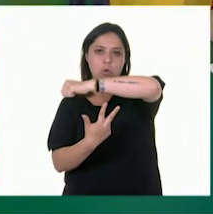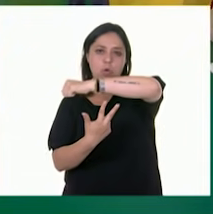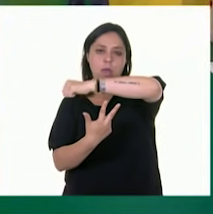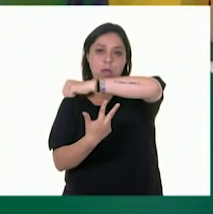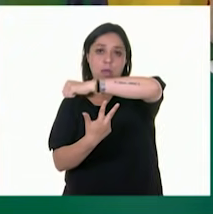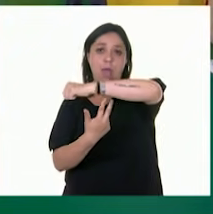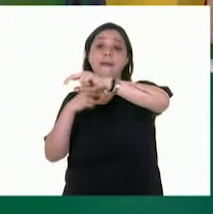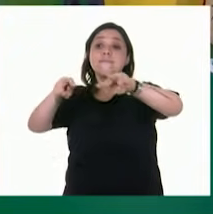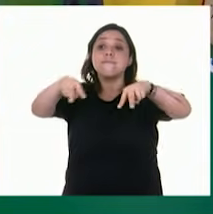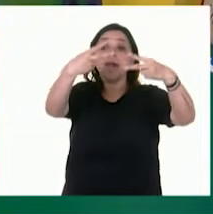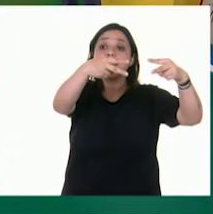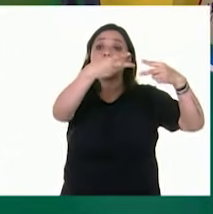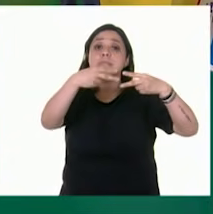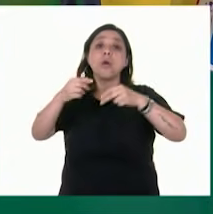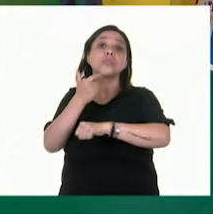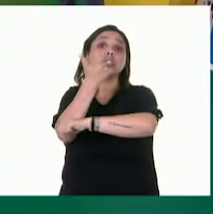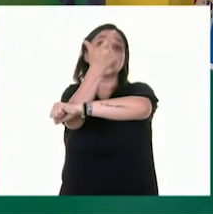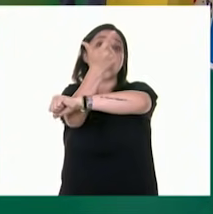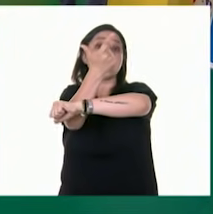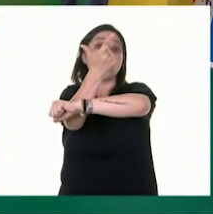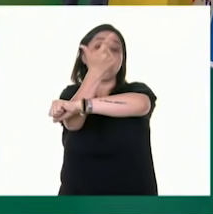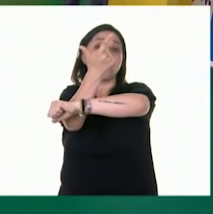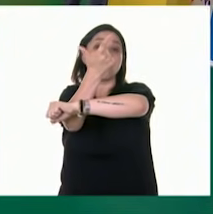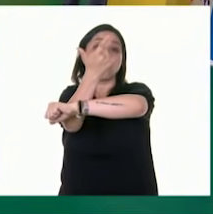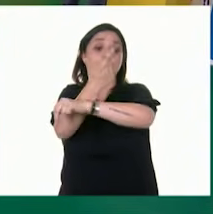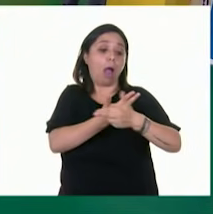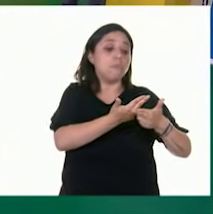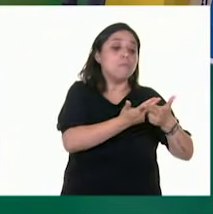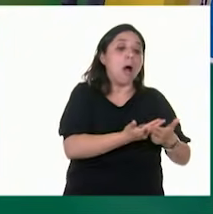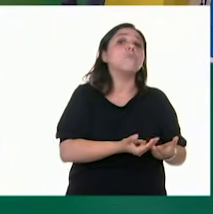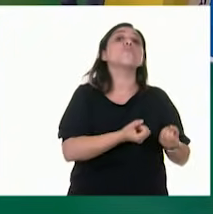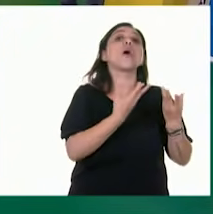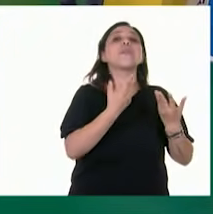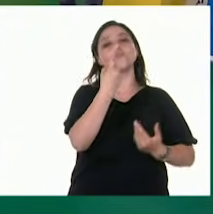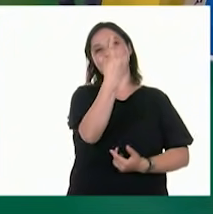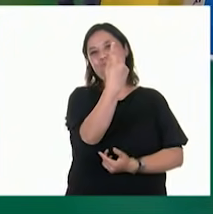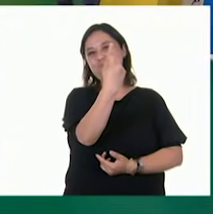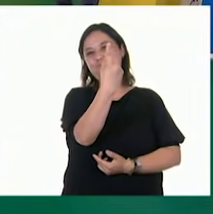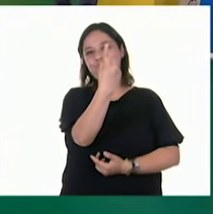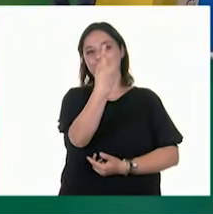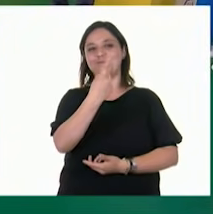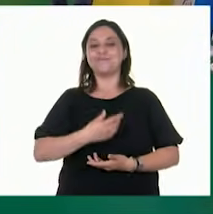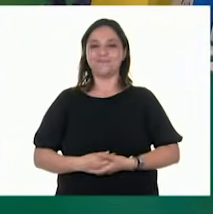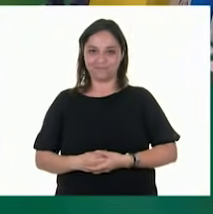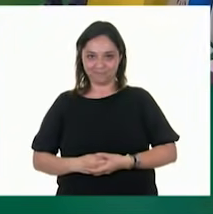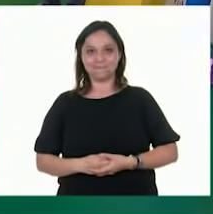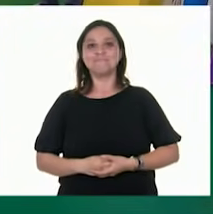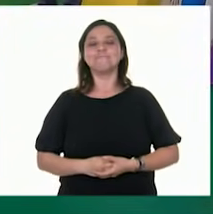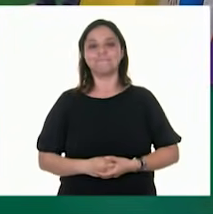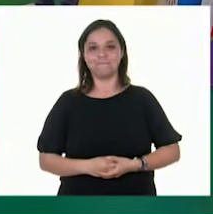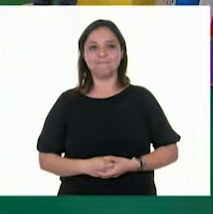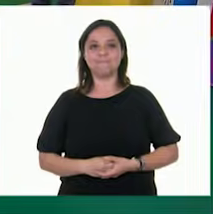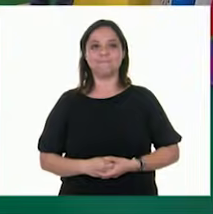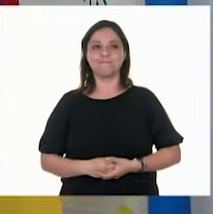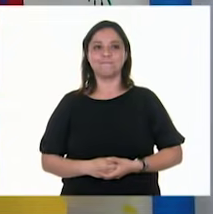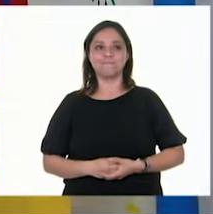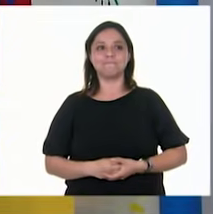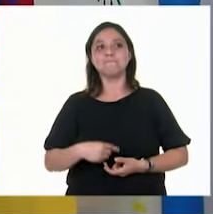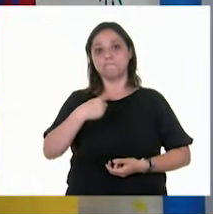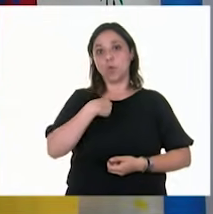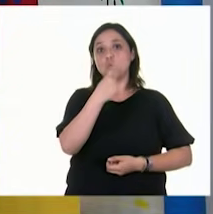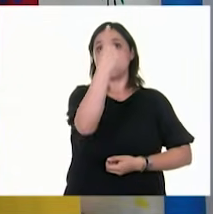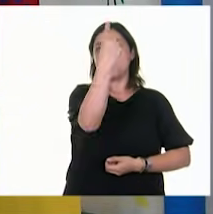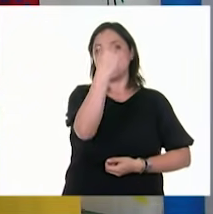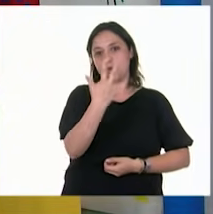uno. Entonces, exacto, eso quiere decir, ¿no? Entonces... Ay, no, es aquí. Pues yo me quedé con